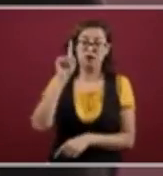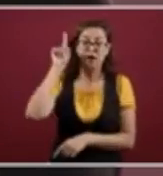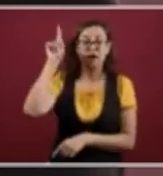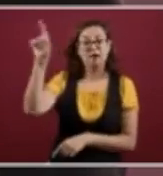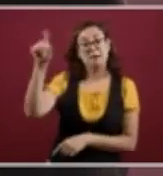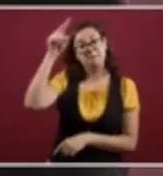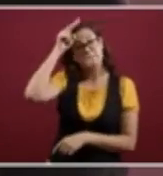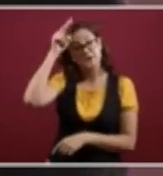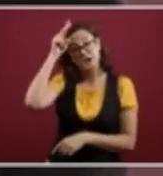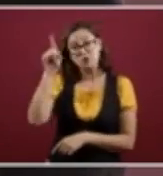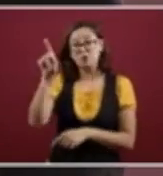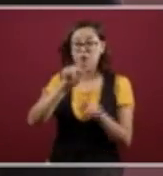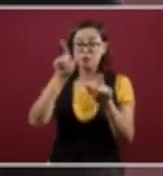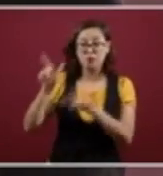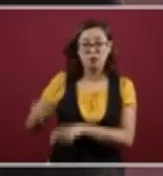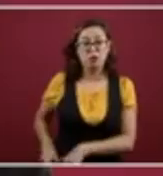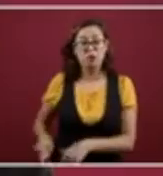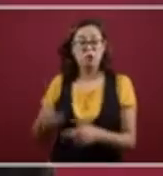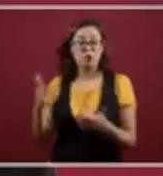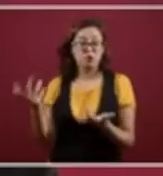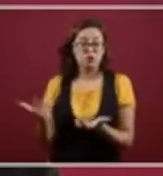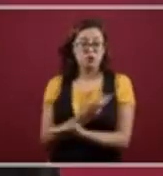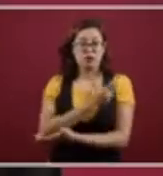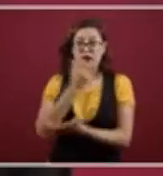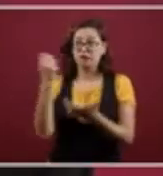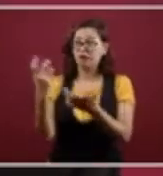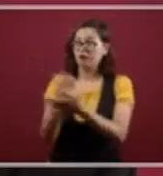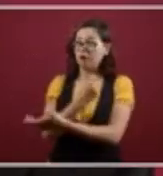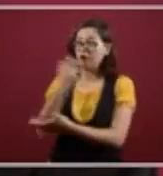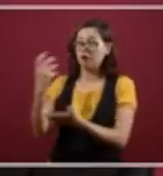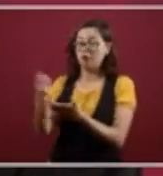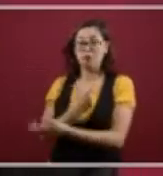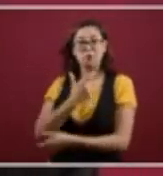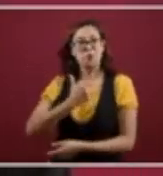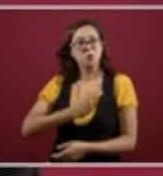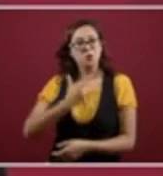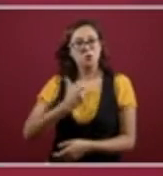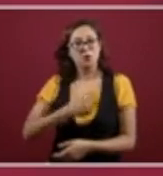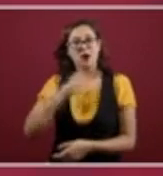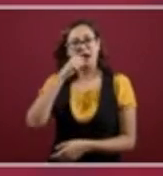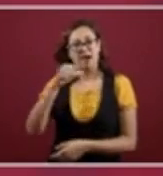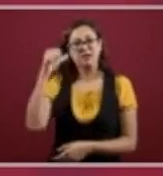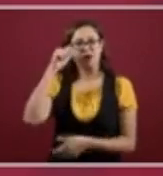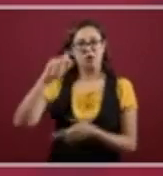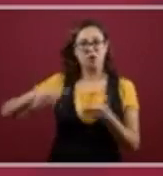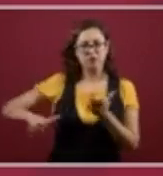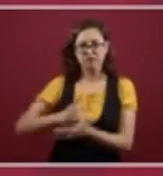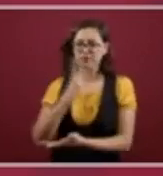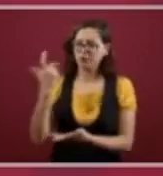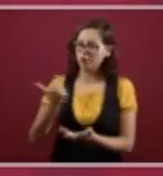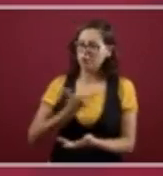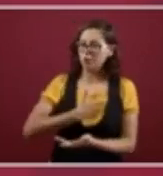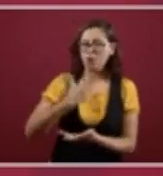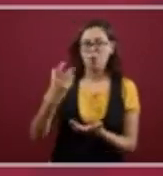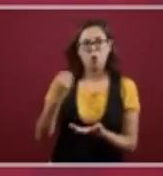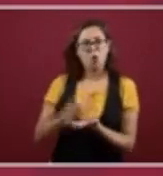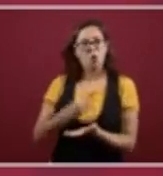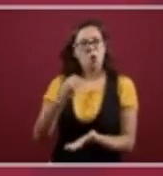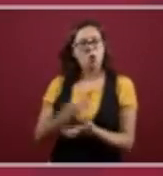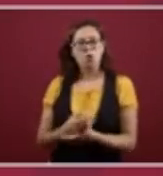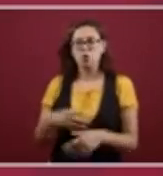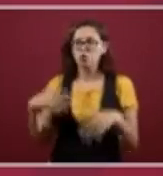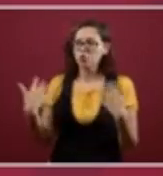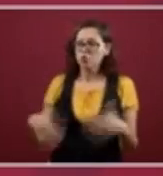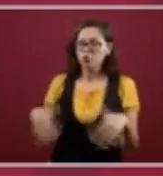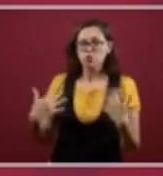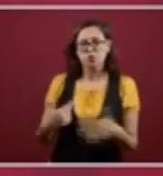Panamericanos, que por cierto, ayer se ganó otra medalla de oro, van muy bien, estamos pendientes del